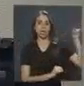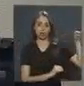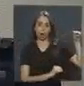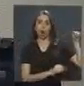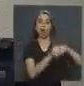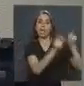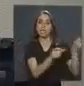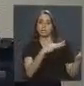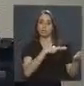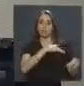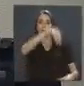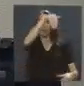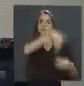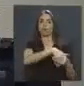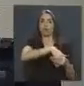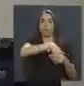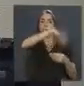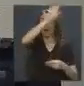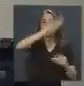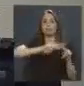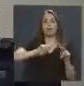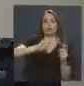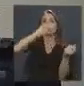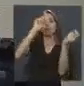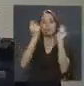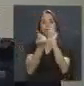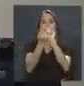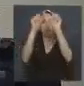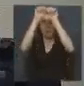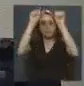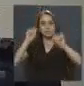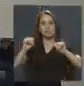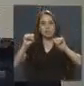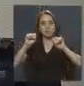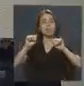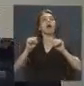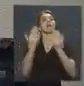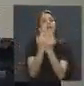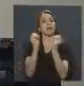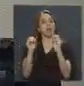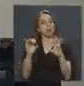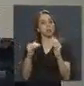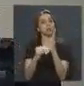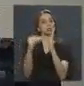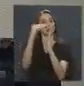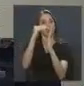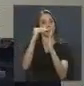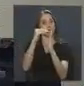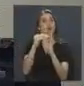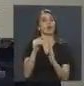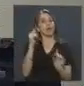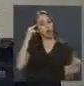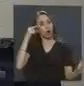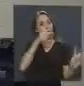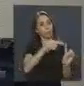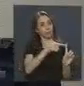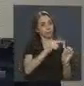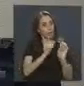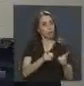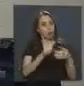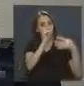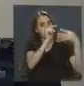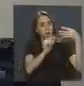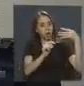votó mayoritariamente por una reforma integral y sistémica a nuestra educación superior. Y ese objetivo se ciñe en sus ideas